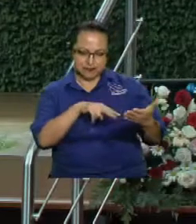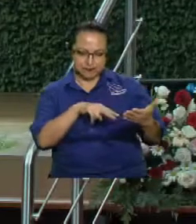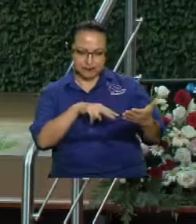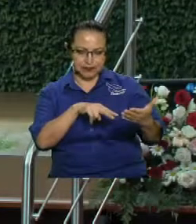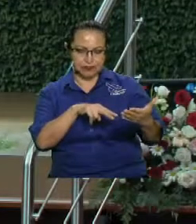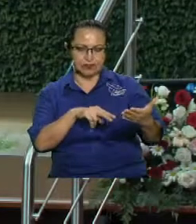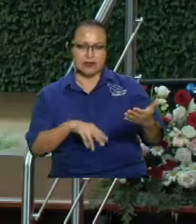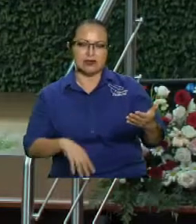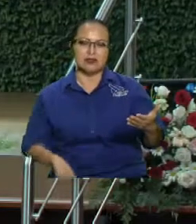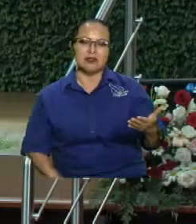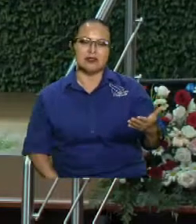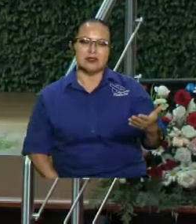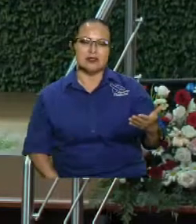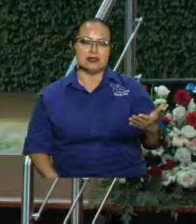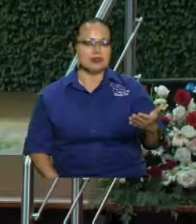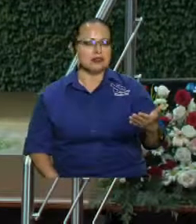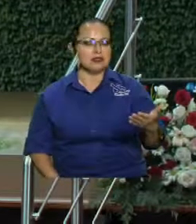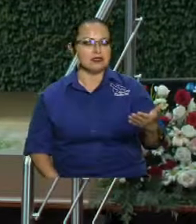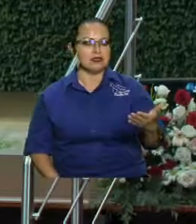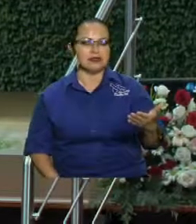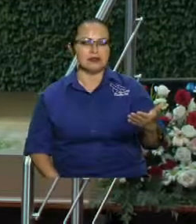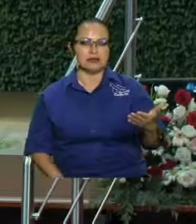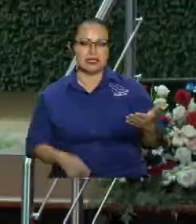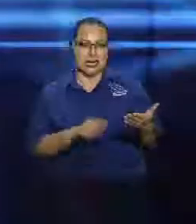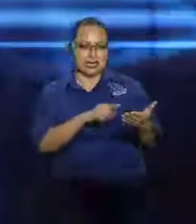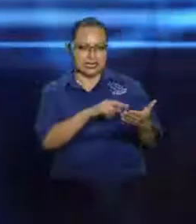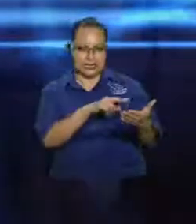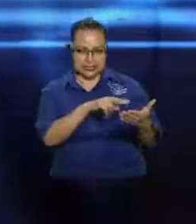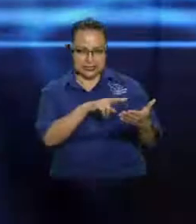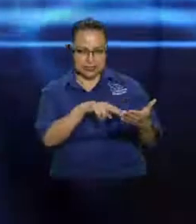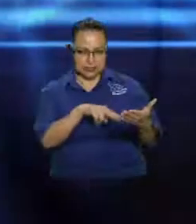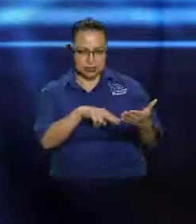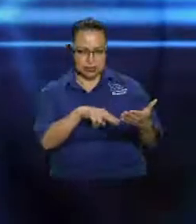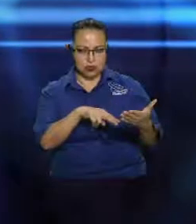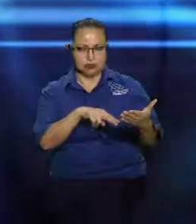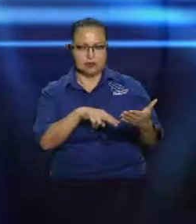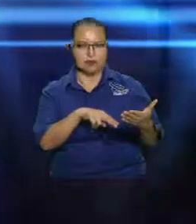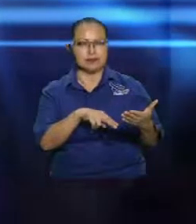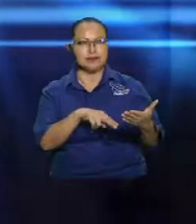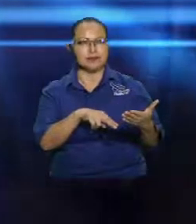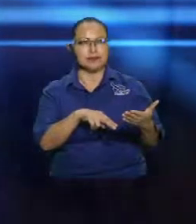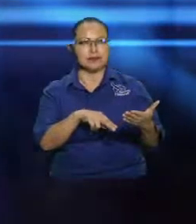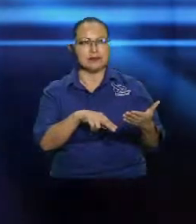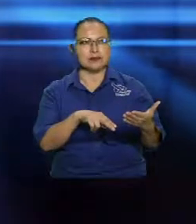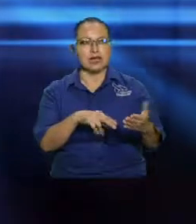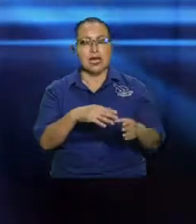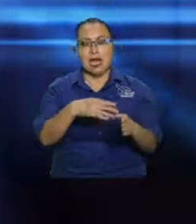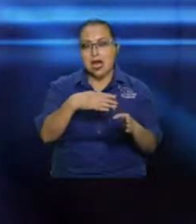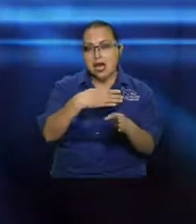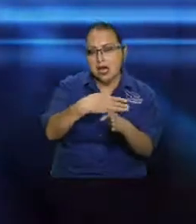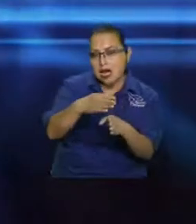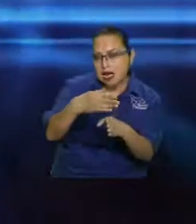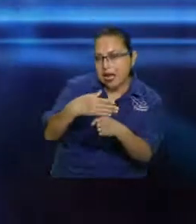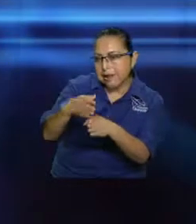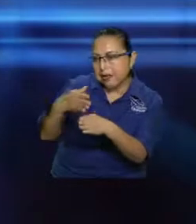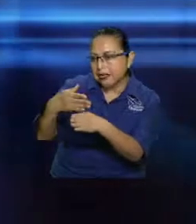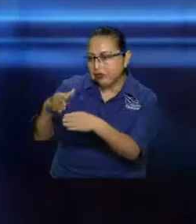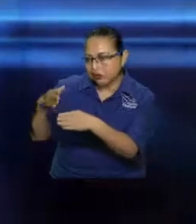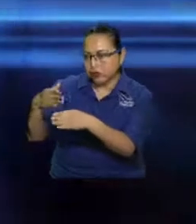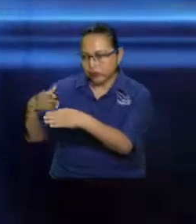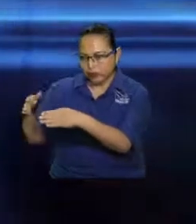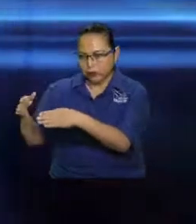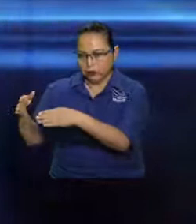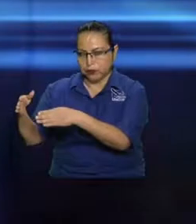dice acá, Biblia textual, tercera edición, como está escrito, porque esto está escrito en el libro de Salmos,